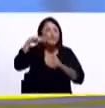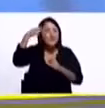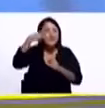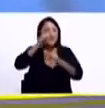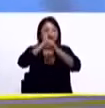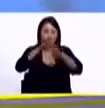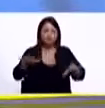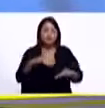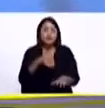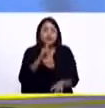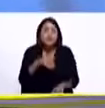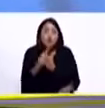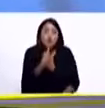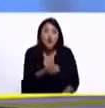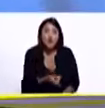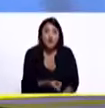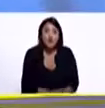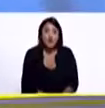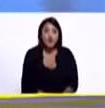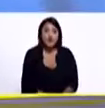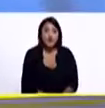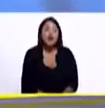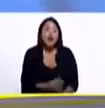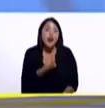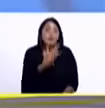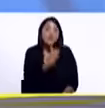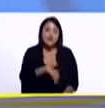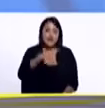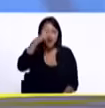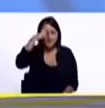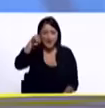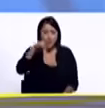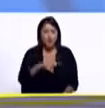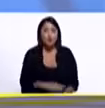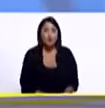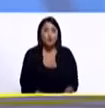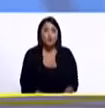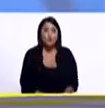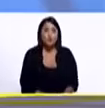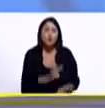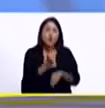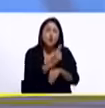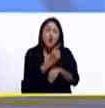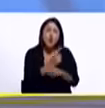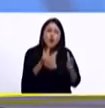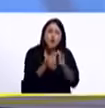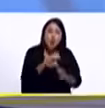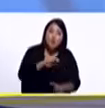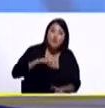declaré. Yo le dije al presidente López Obrador, después en la reunión privada, estuvimos una hora reunidos,